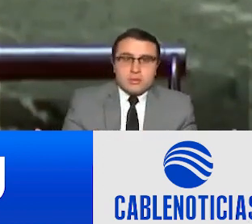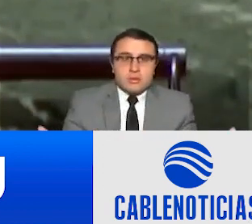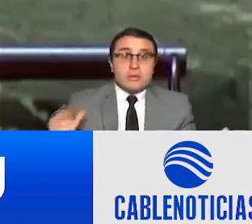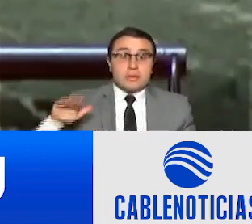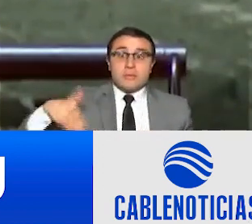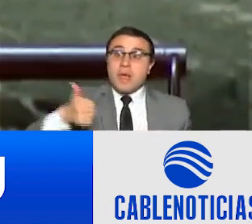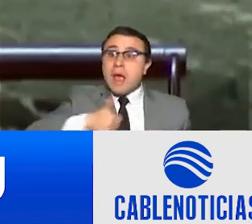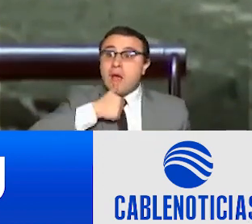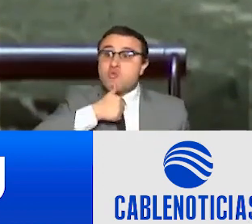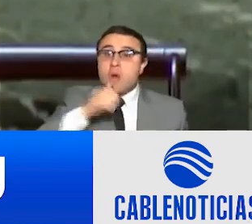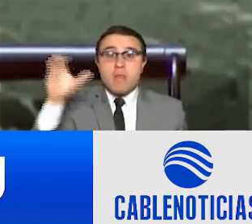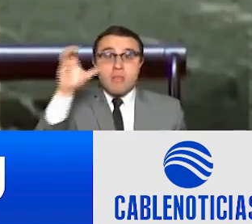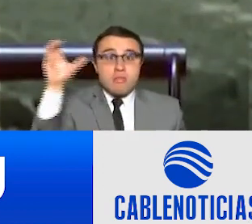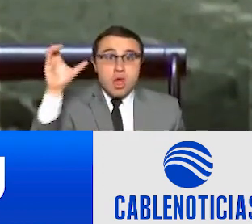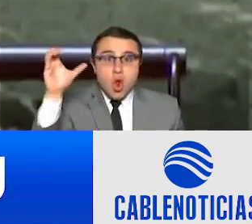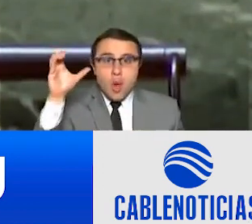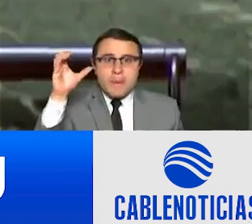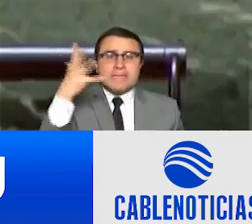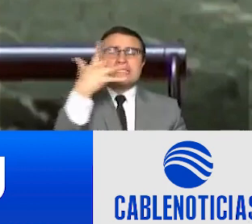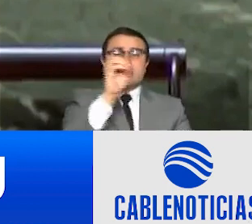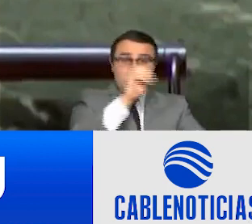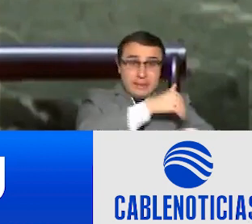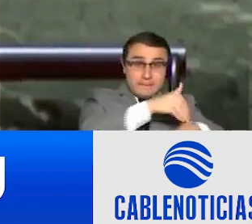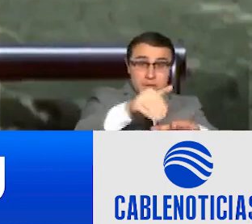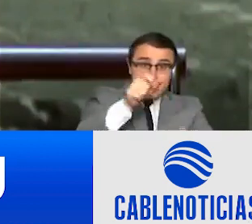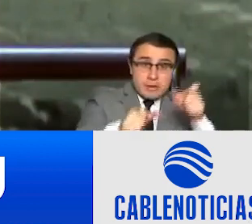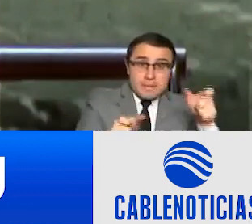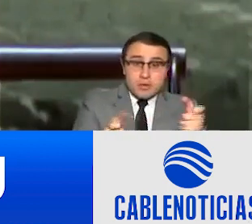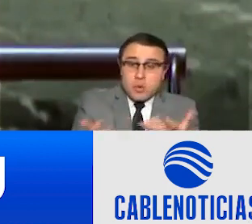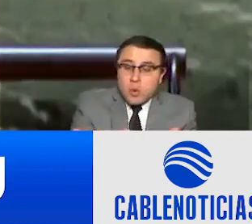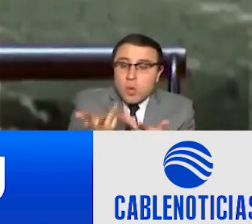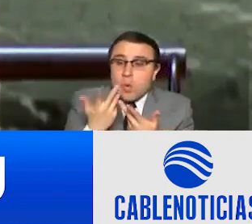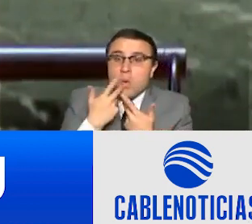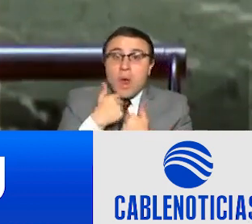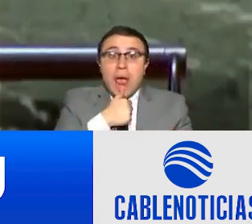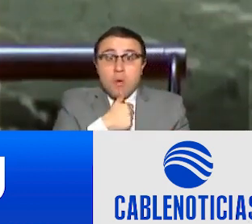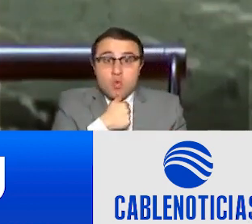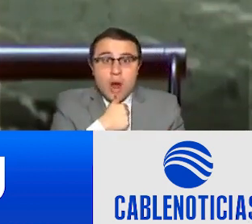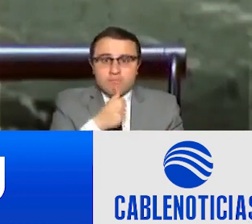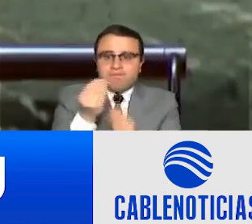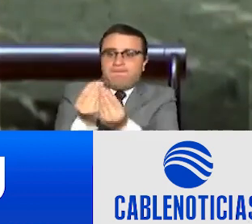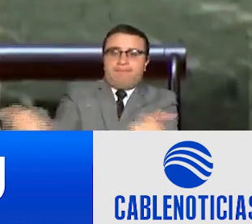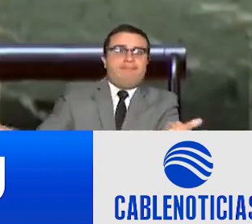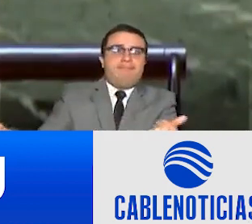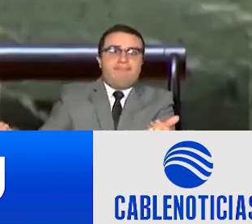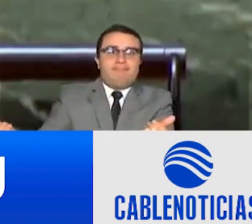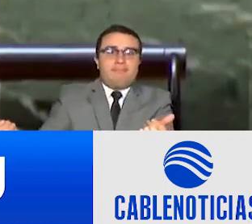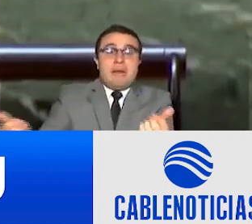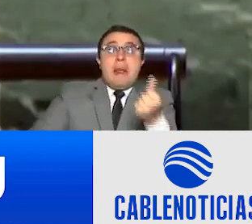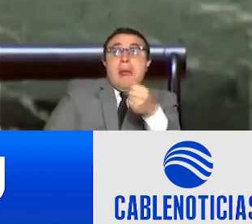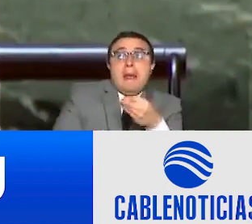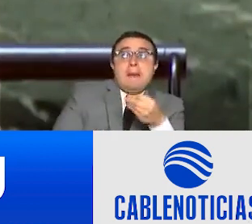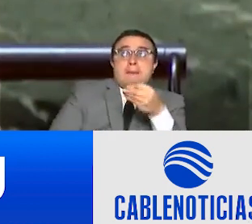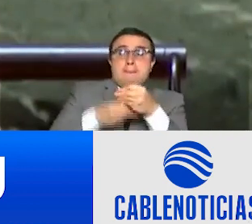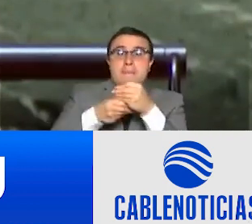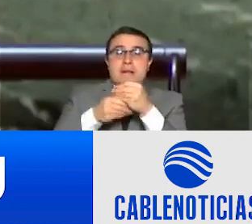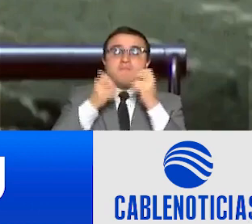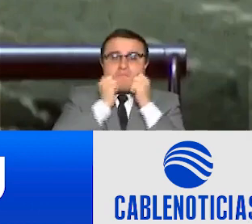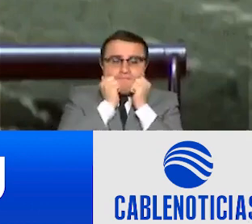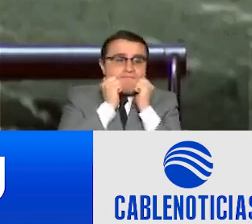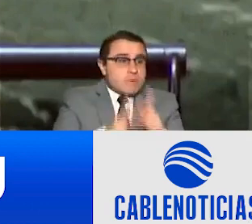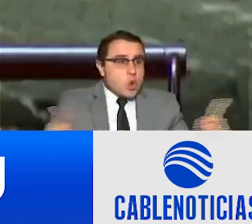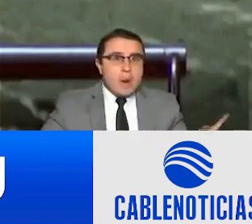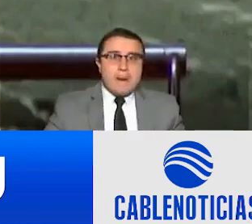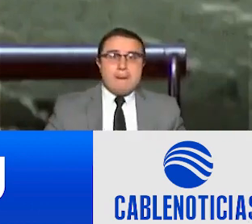que beben más de 50 millones de habitantes, sino que desaparece buena parte de la existencia